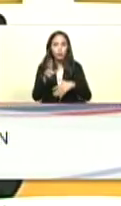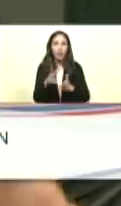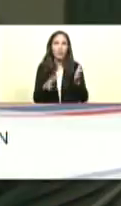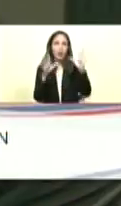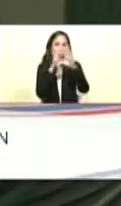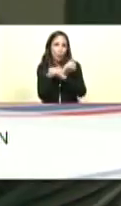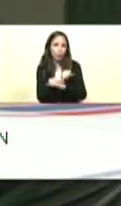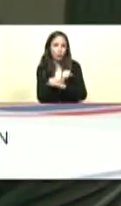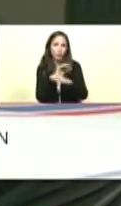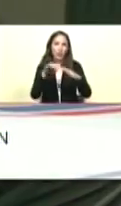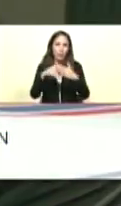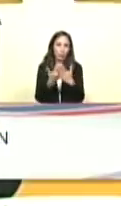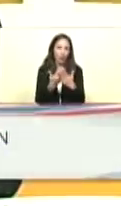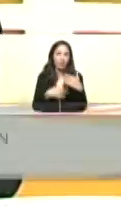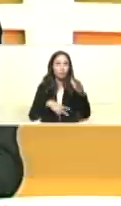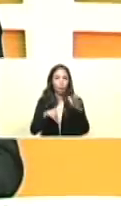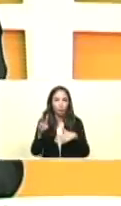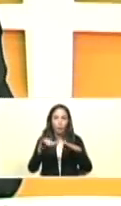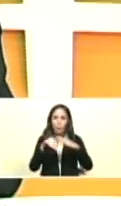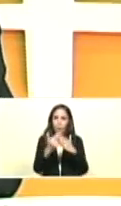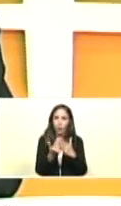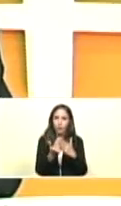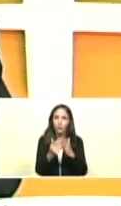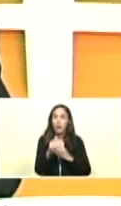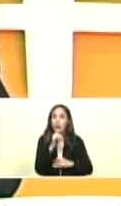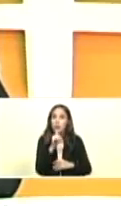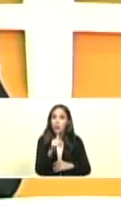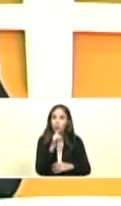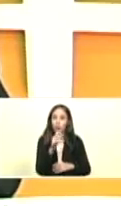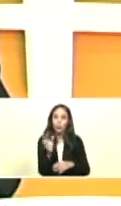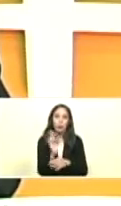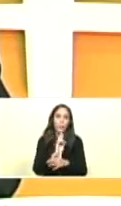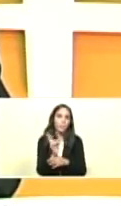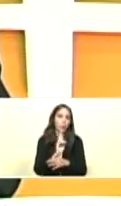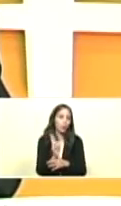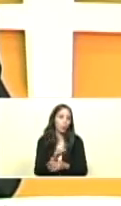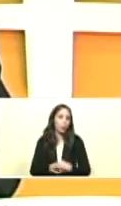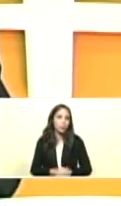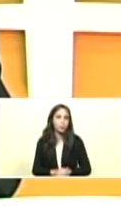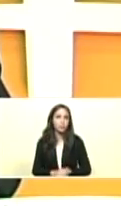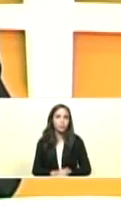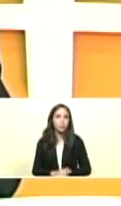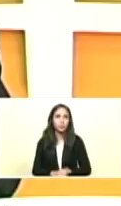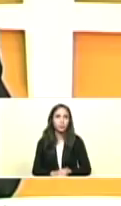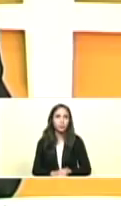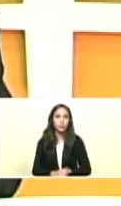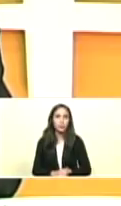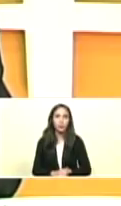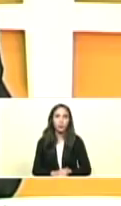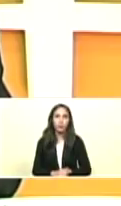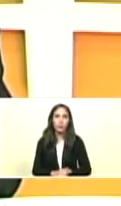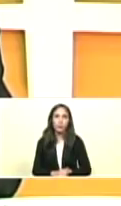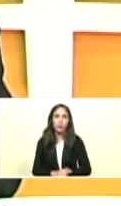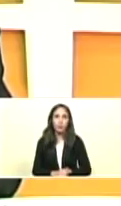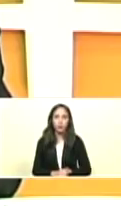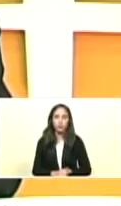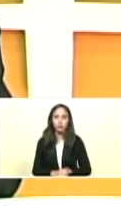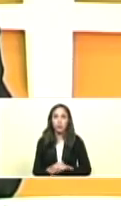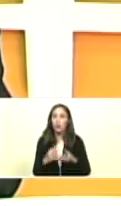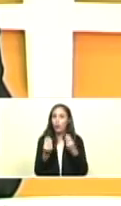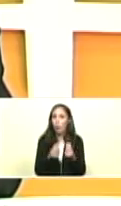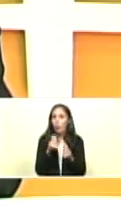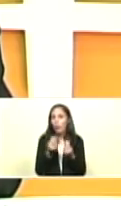2:20 de la madrugada, para anunciar la publicación y proceder a la publicación del manual de